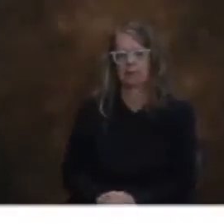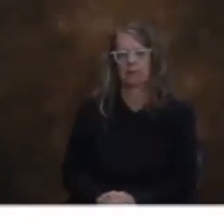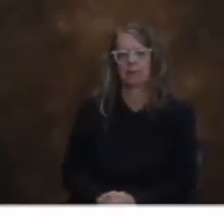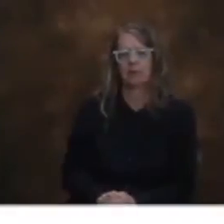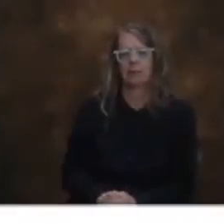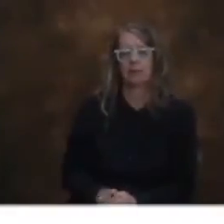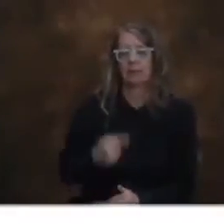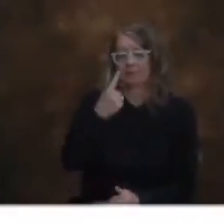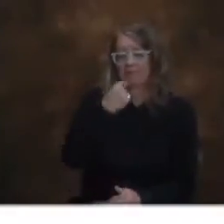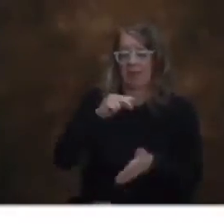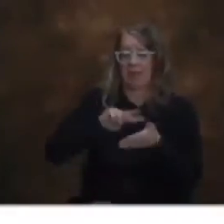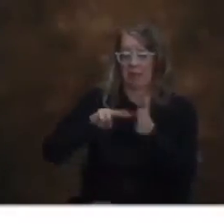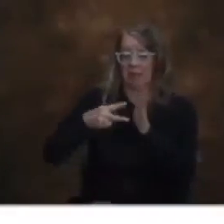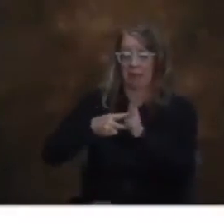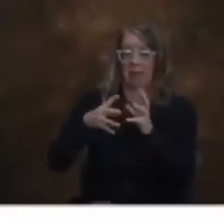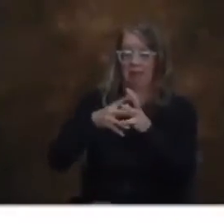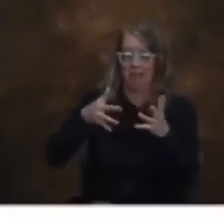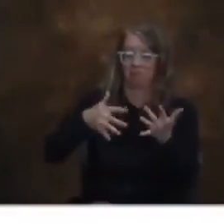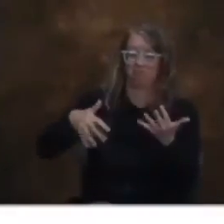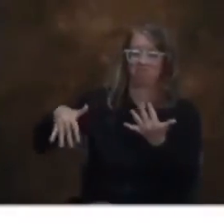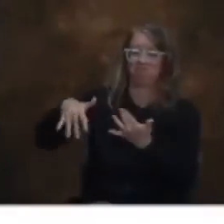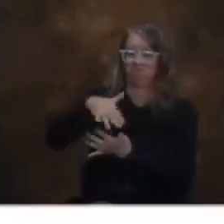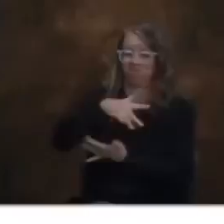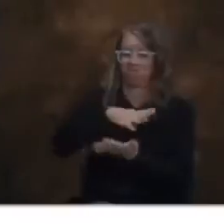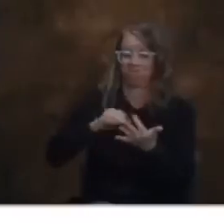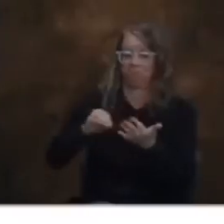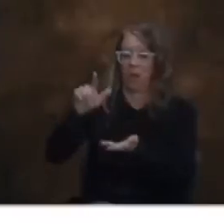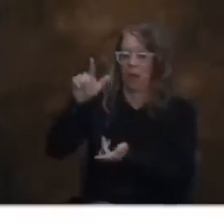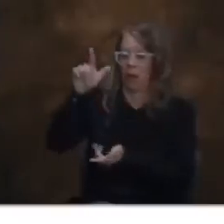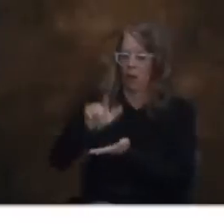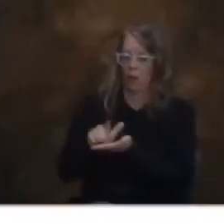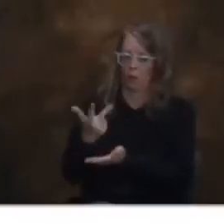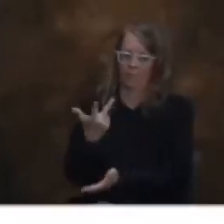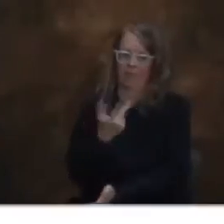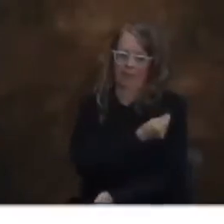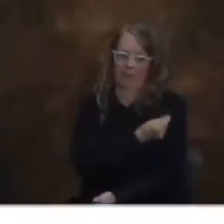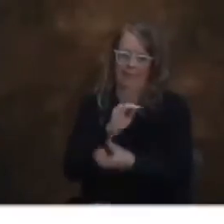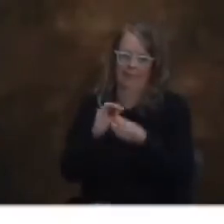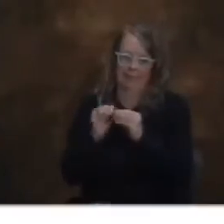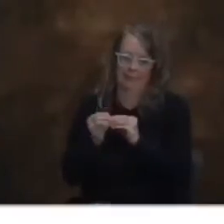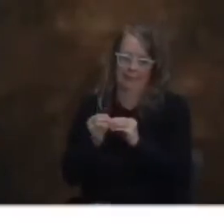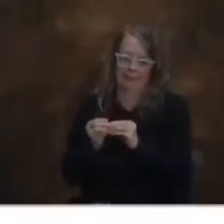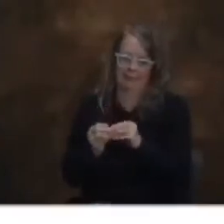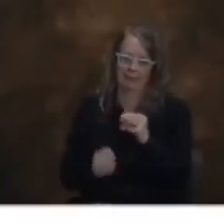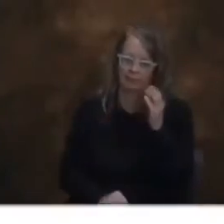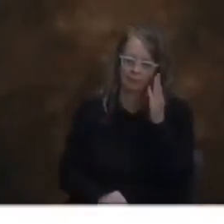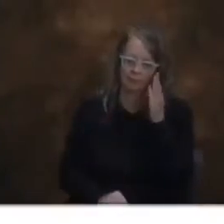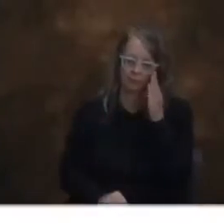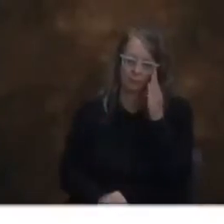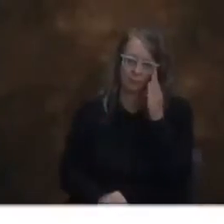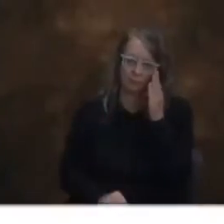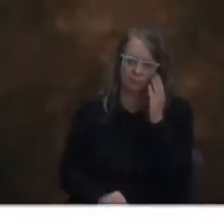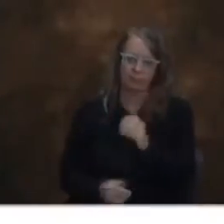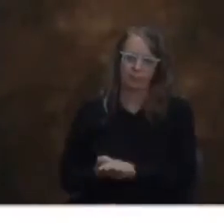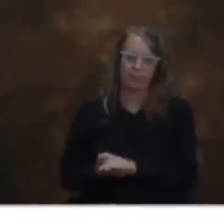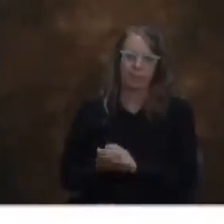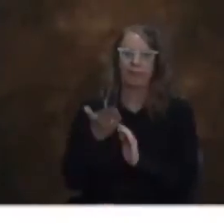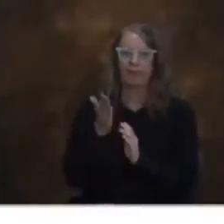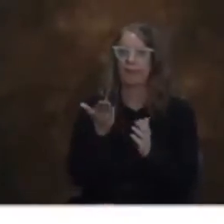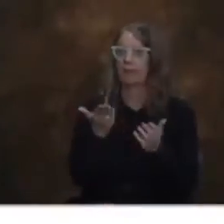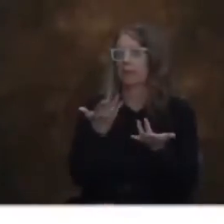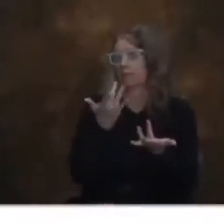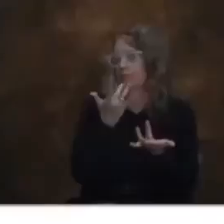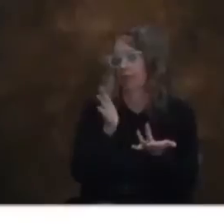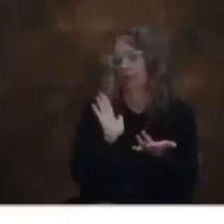esos colores indican vulnerabilidad social alta y bajas tasas de vacunación en este momento tenemos zonas de